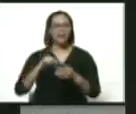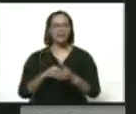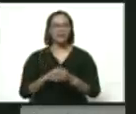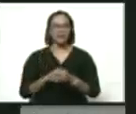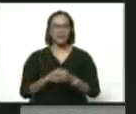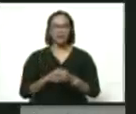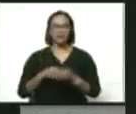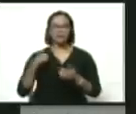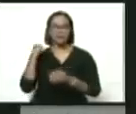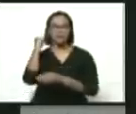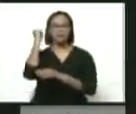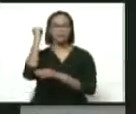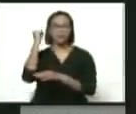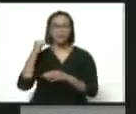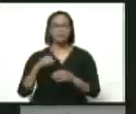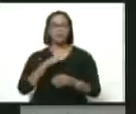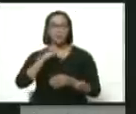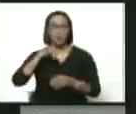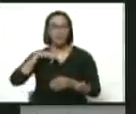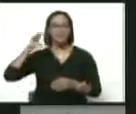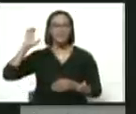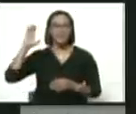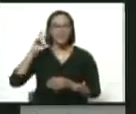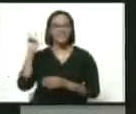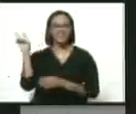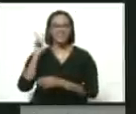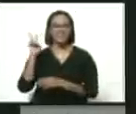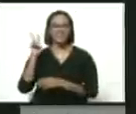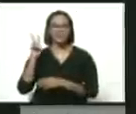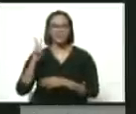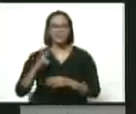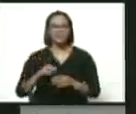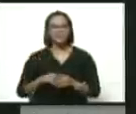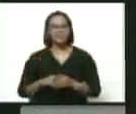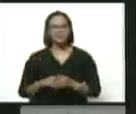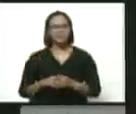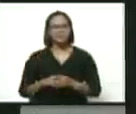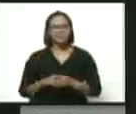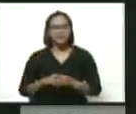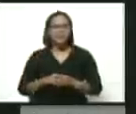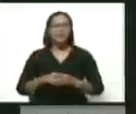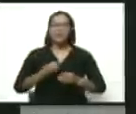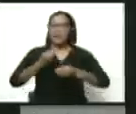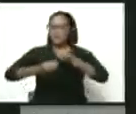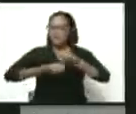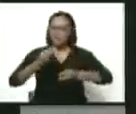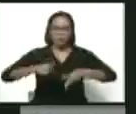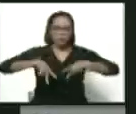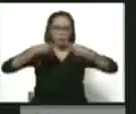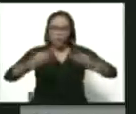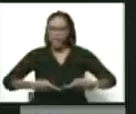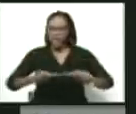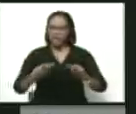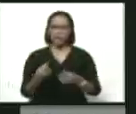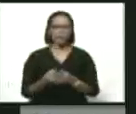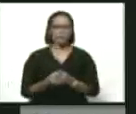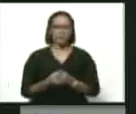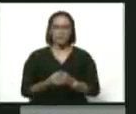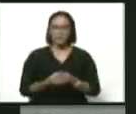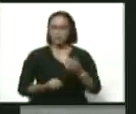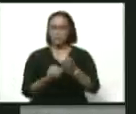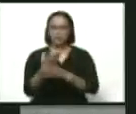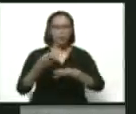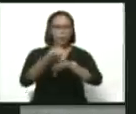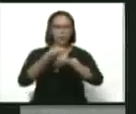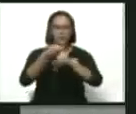anchurosa, nuestra patria Venezuela. Innovando, creando, renovando, gobernando,